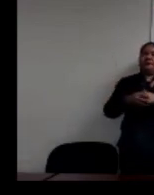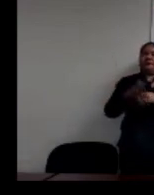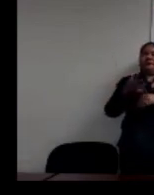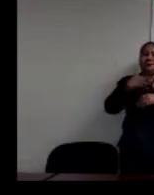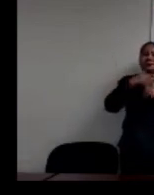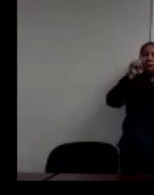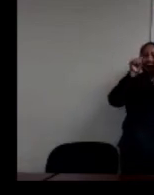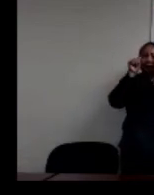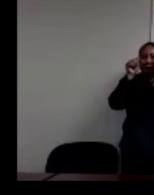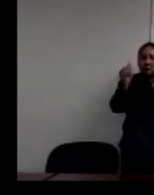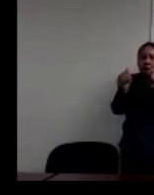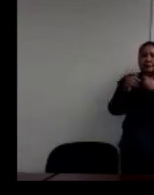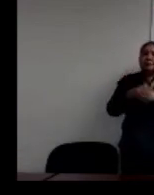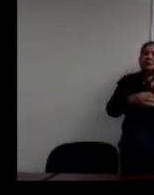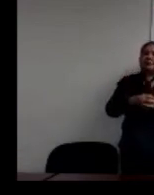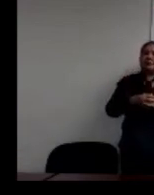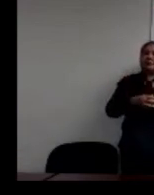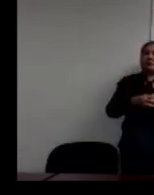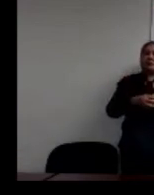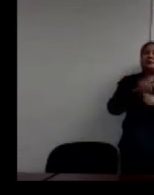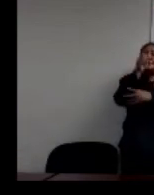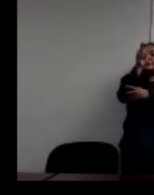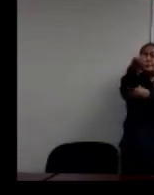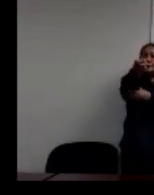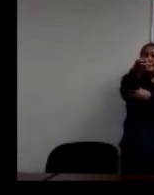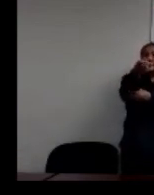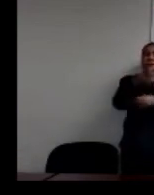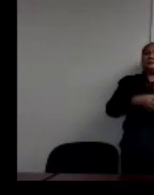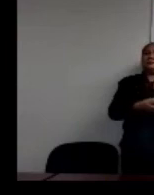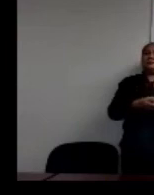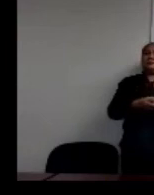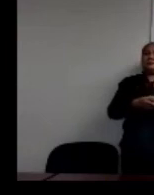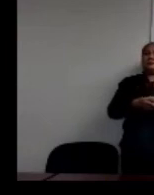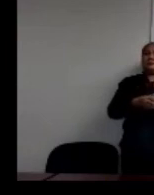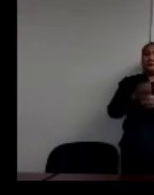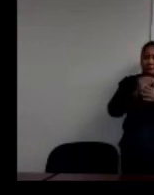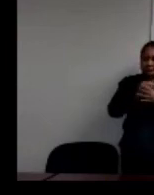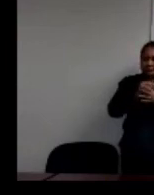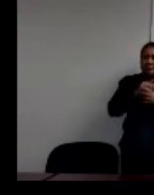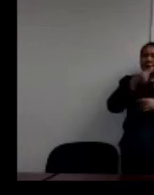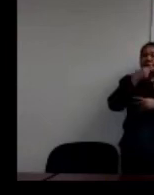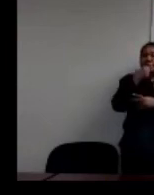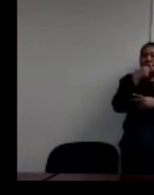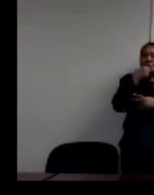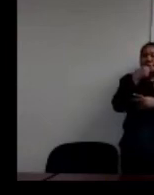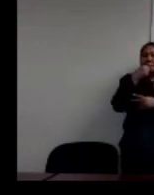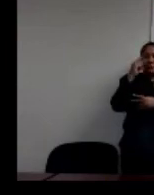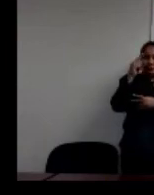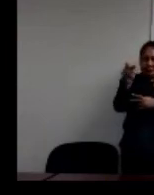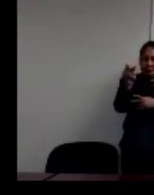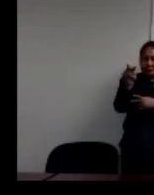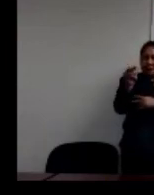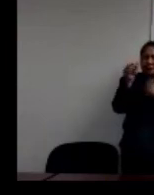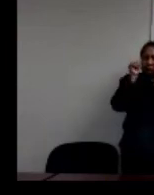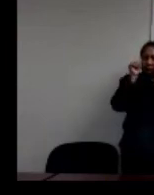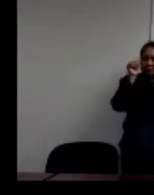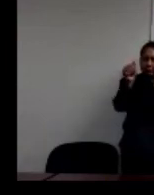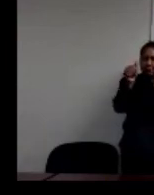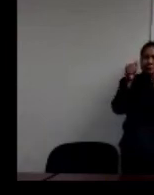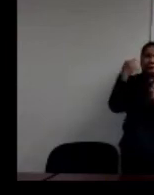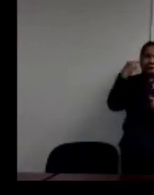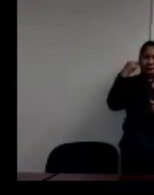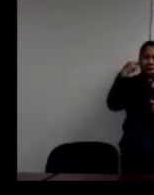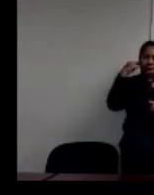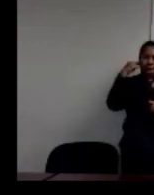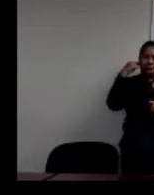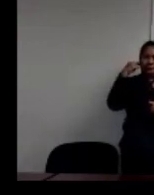la atención sostenida. ¿Qué significa? Aquella capacidad para atender, ver, visual,